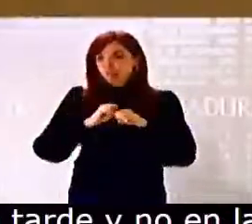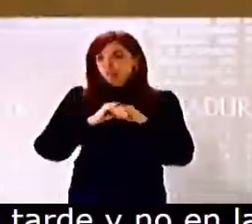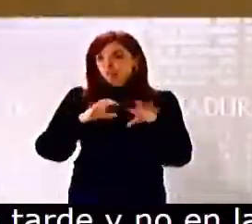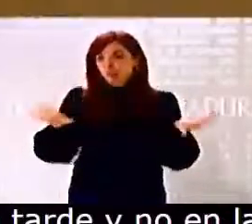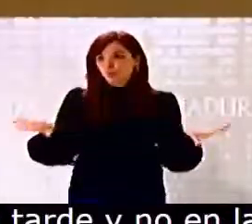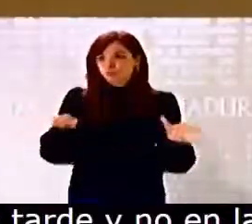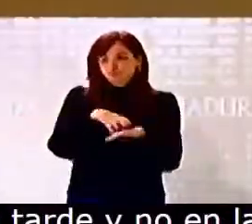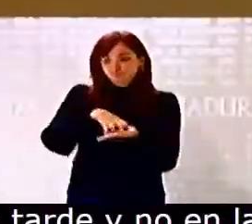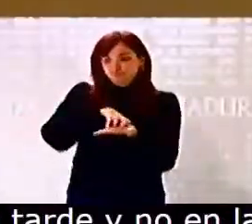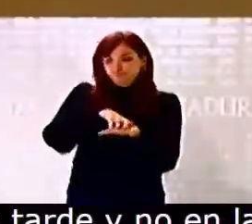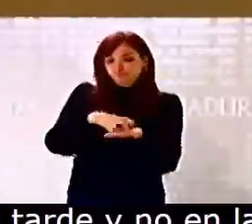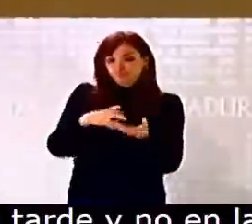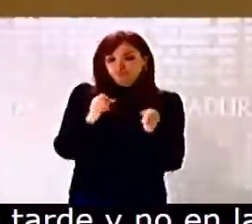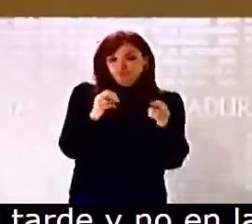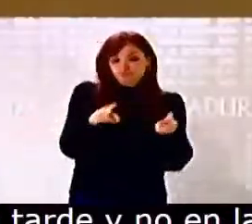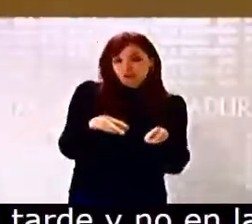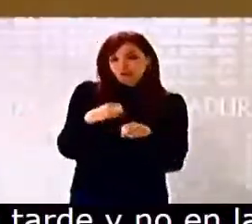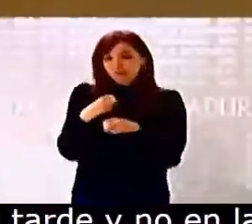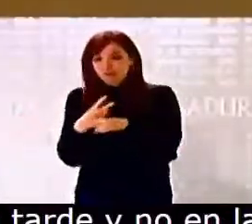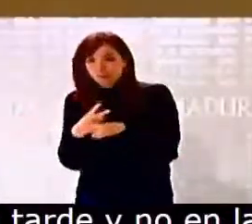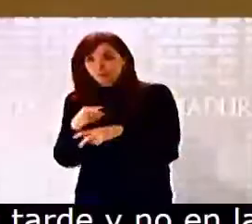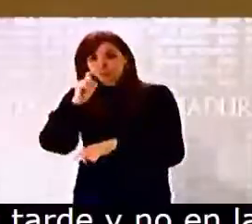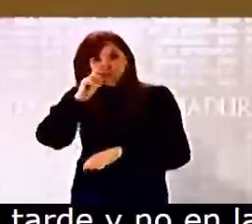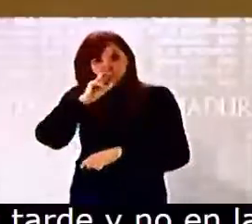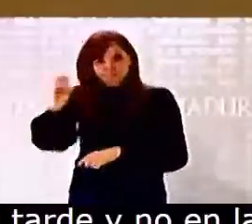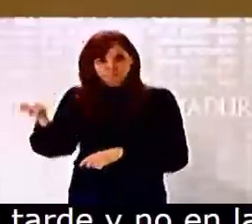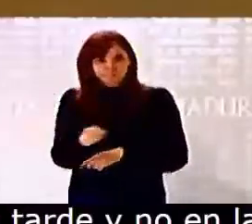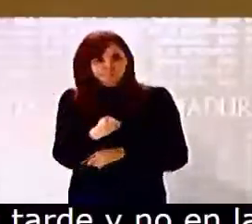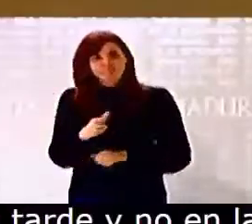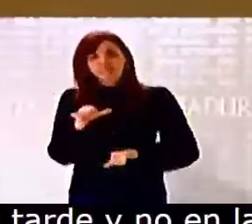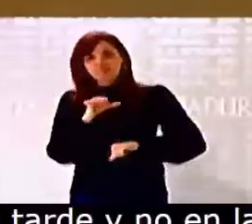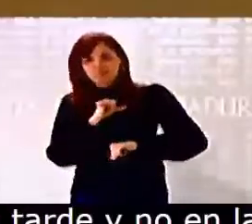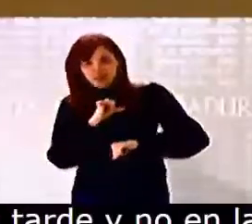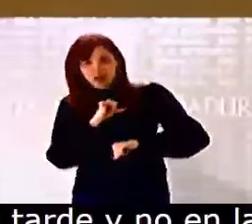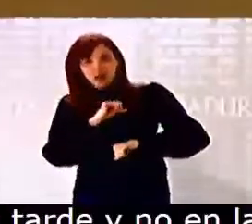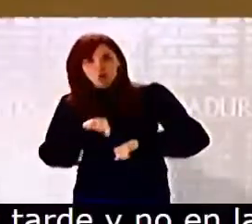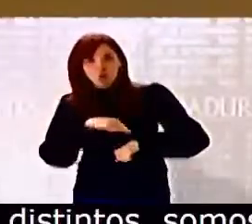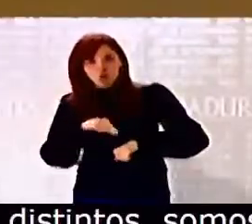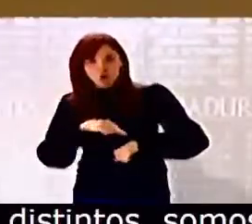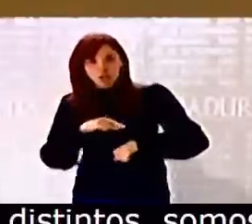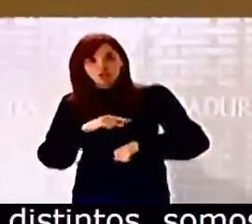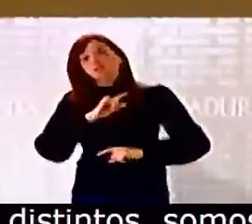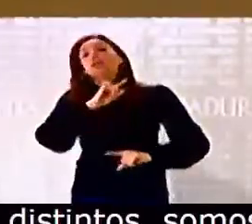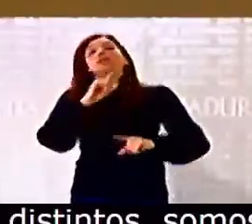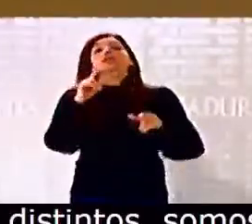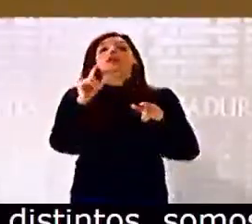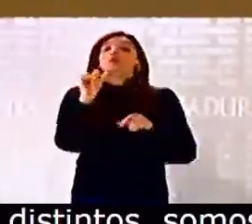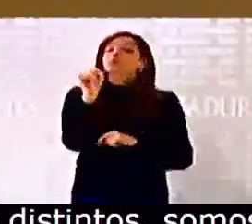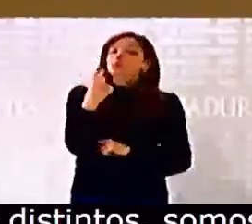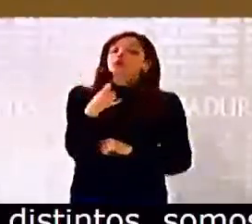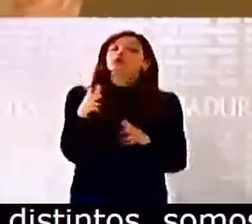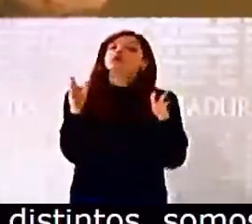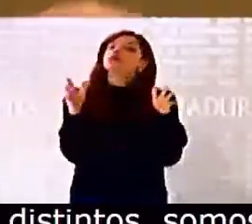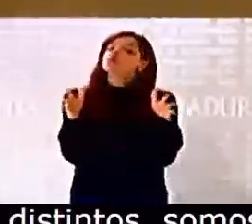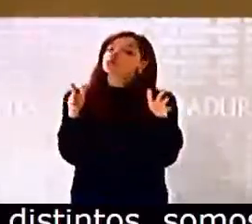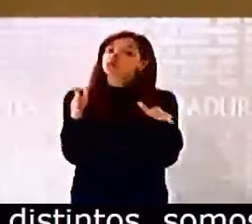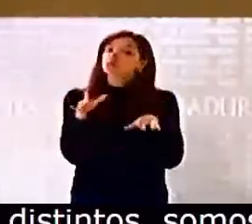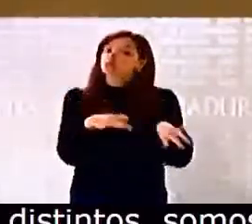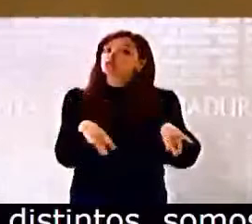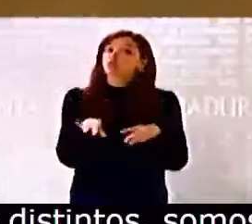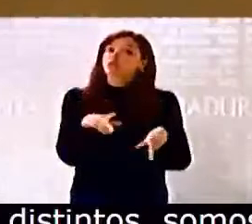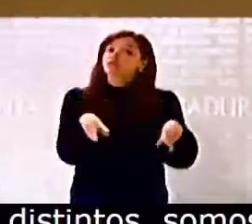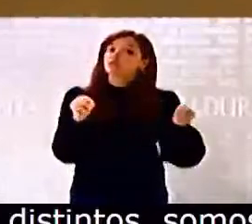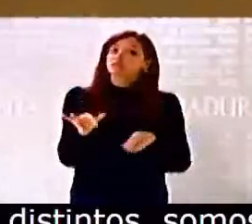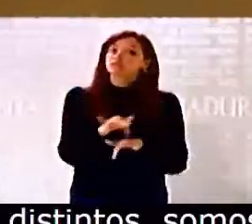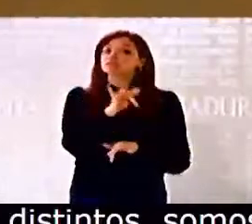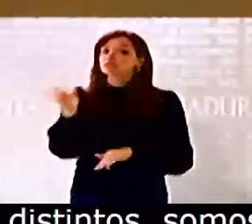el conjunto de los ciudadanos. Somos más partidarios de esperar unas horas, que tenga lugar esa reunión del Consejo Interterritorial. Allí Extremadura